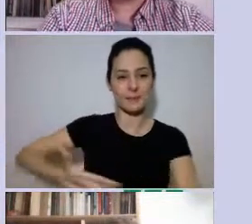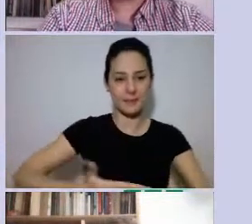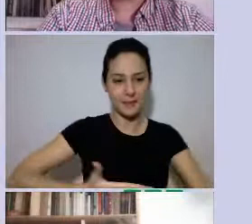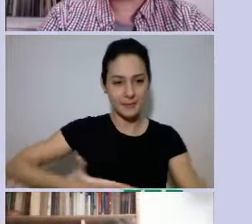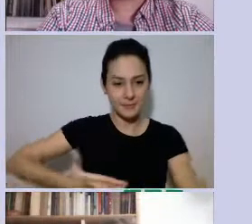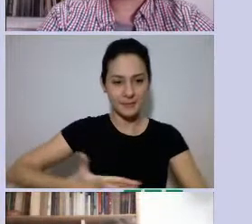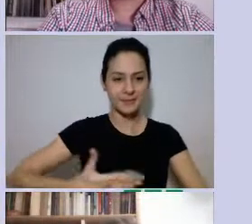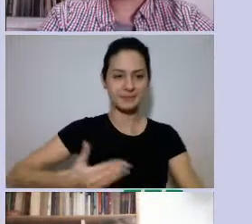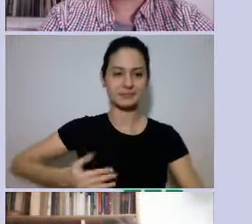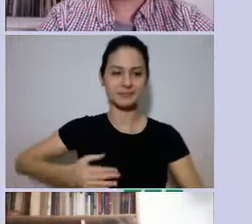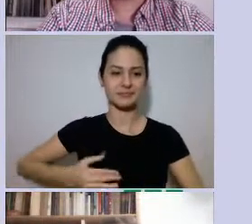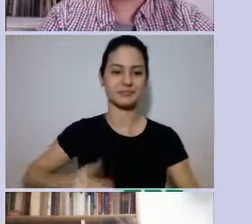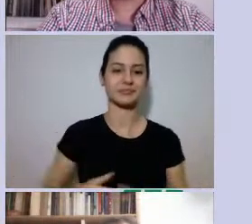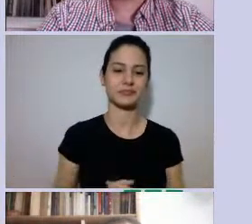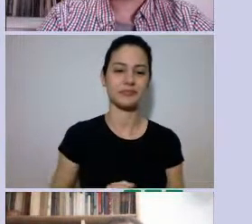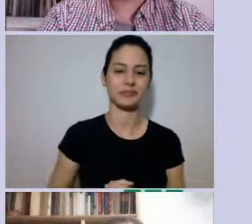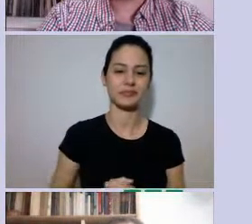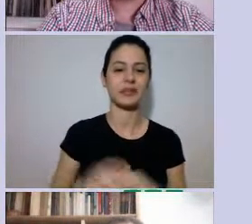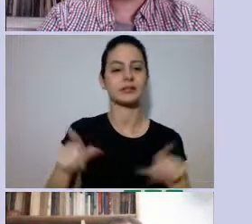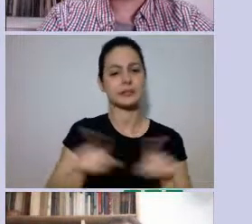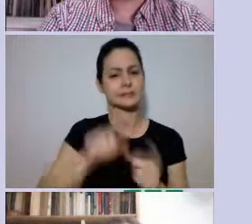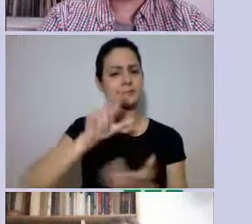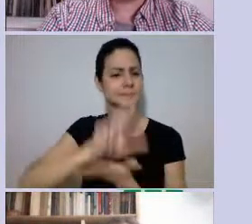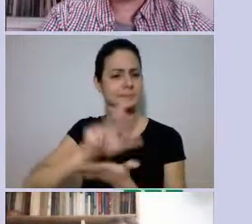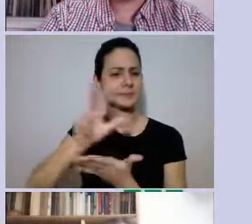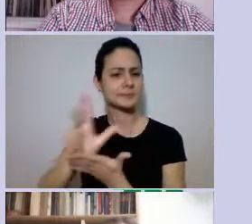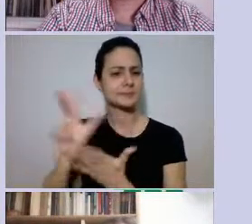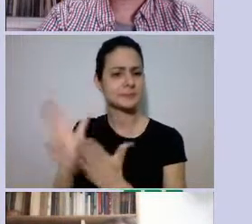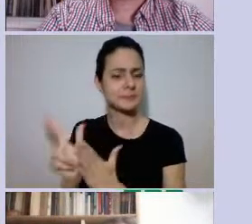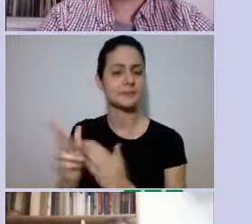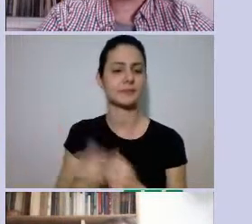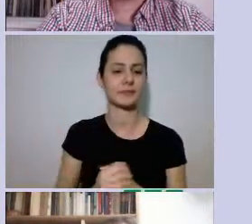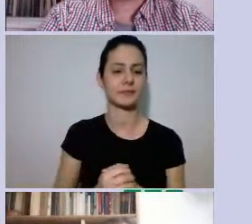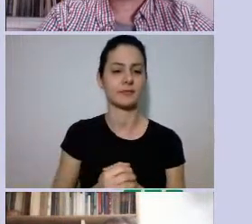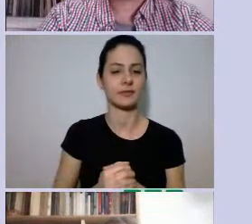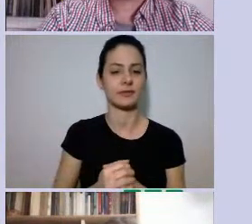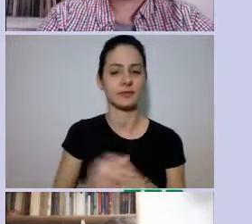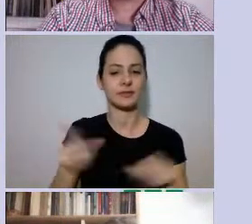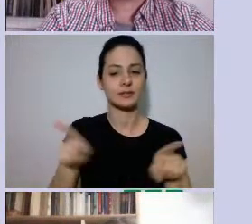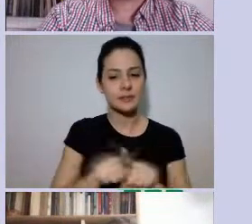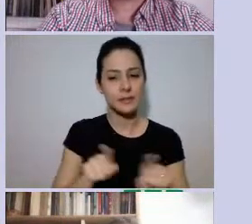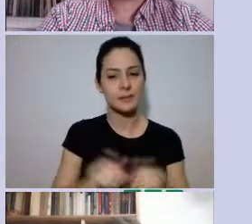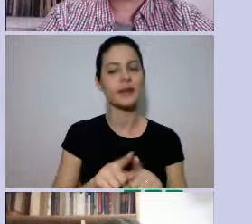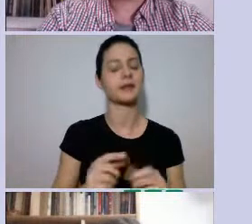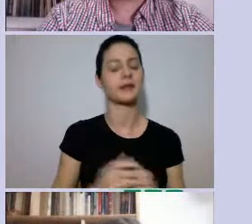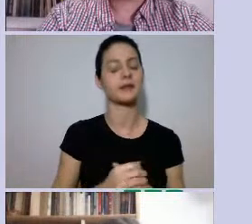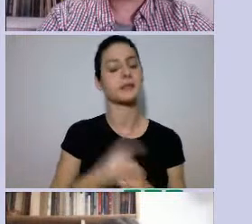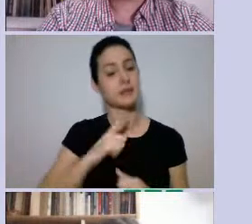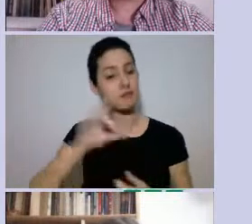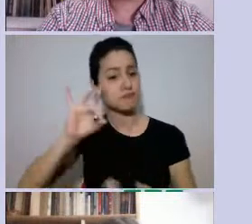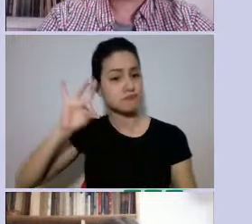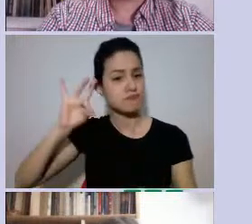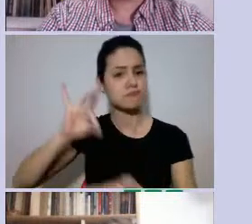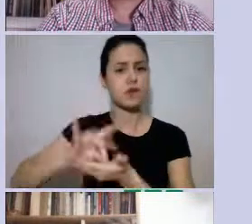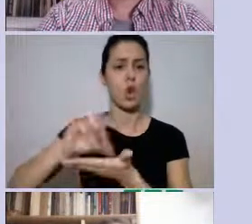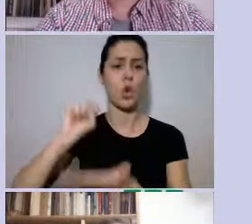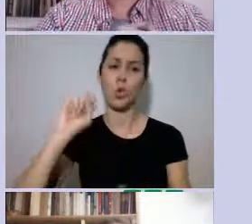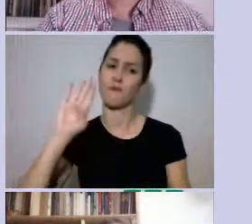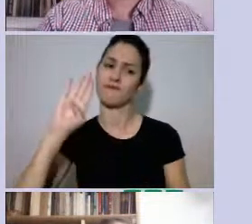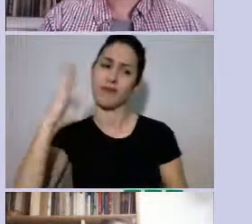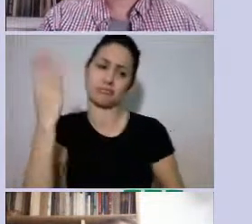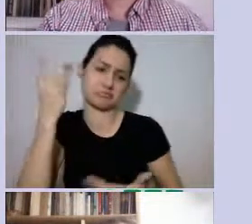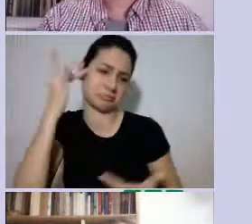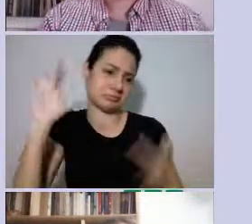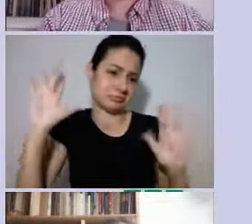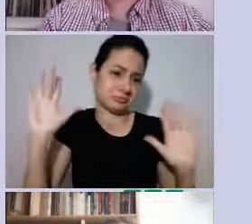y empiezan a aparecer estos argumentos. Lejos de decir si es algo verdadero o falso, lo interesante acá